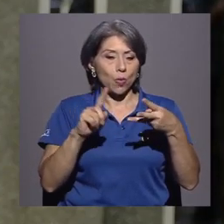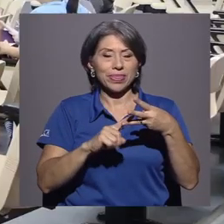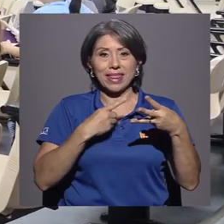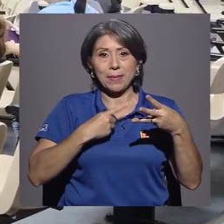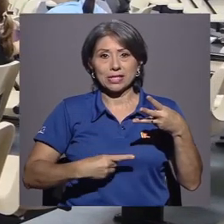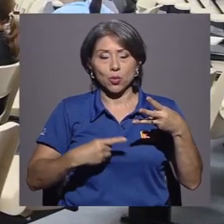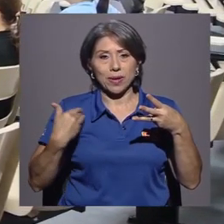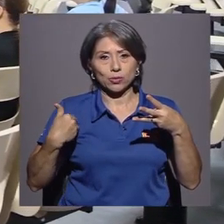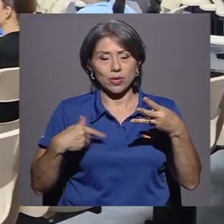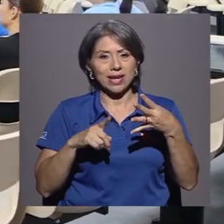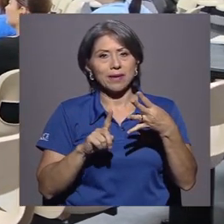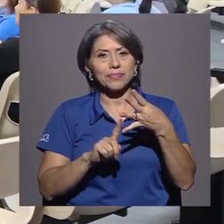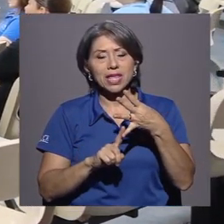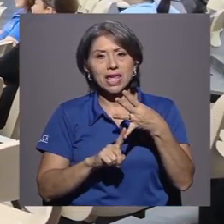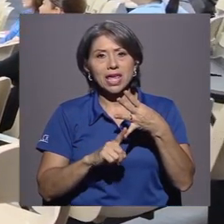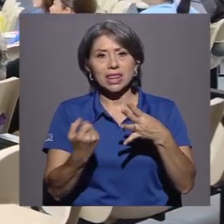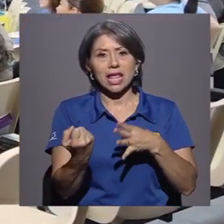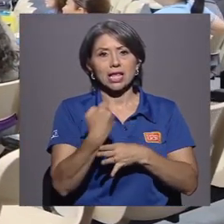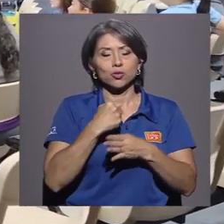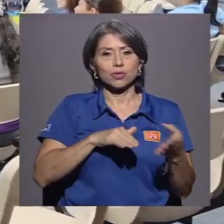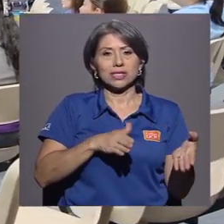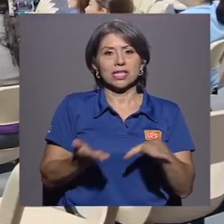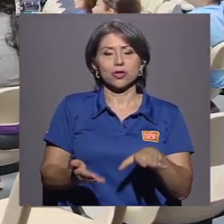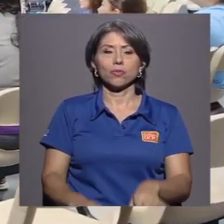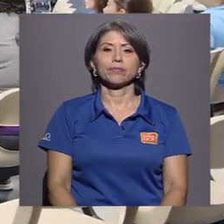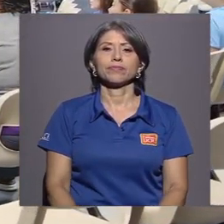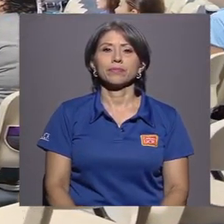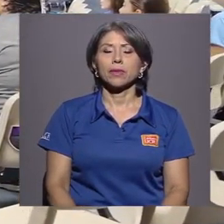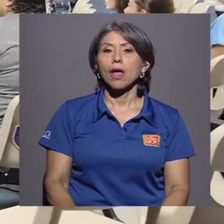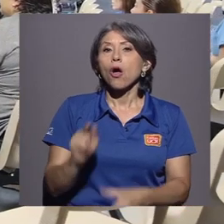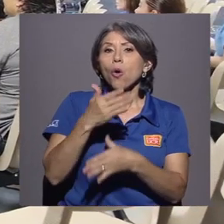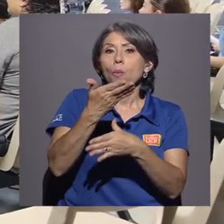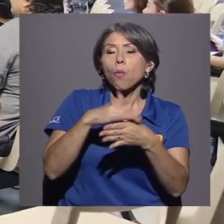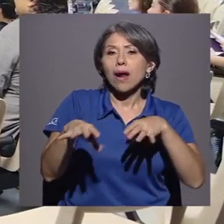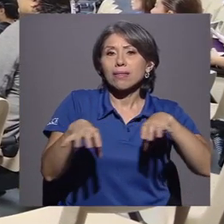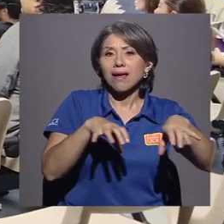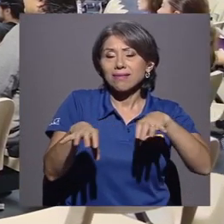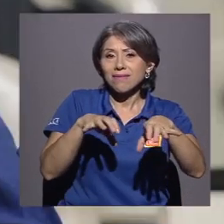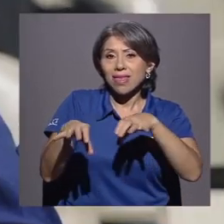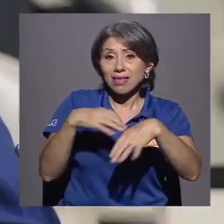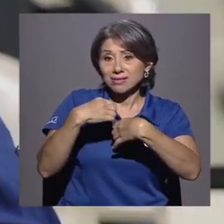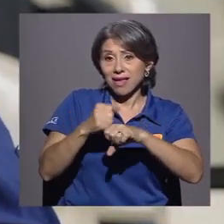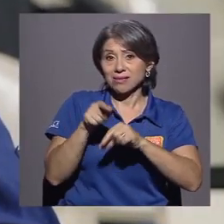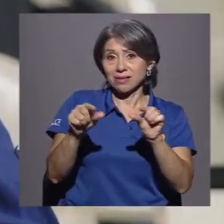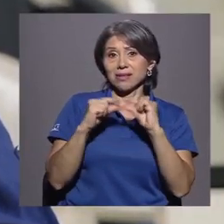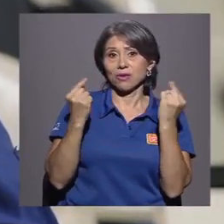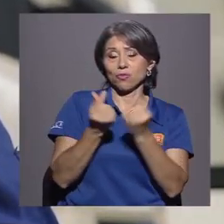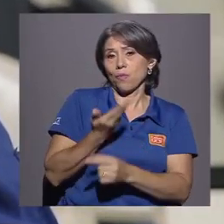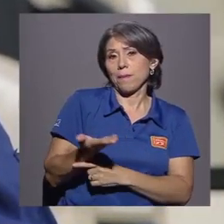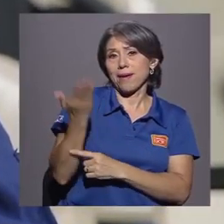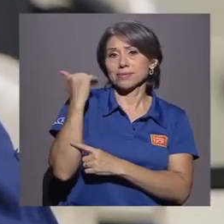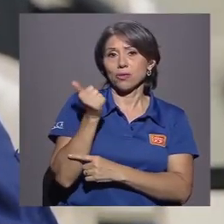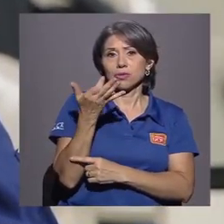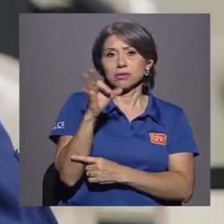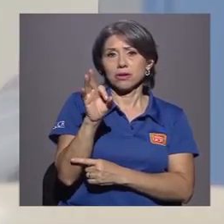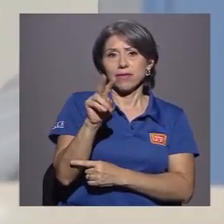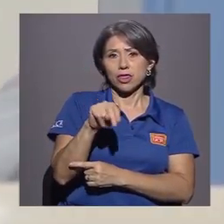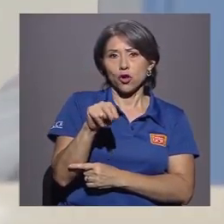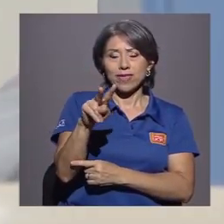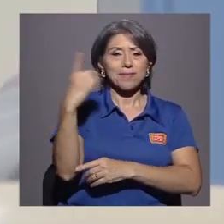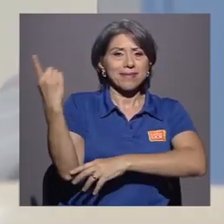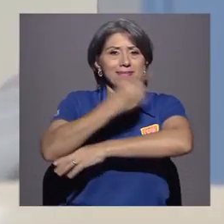masculina y del suicidio. Como parte de las actividades que lleva a cabo este grupo, el pasado 19 de